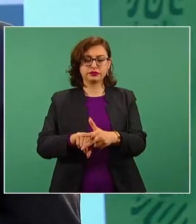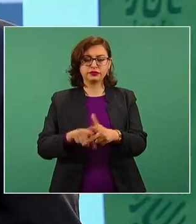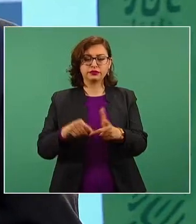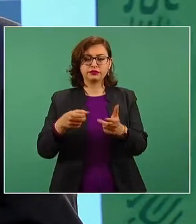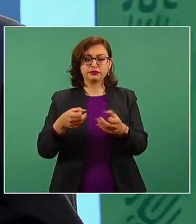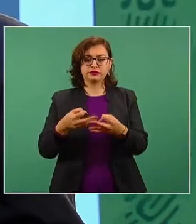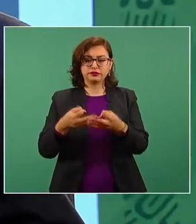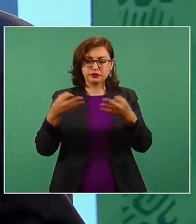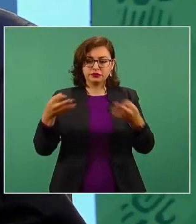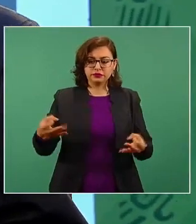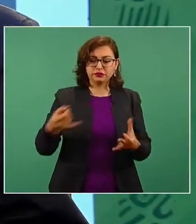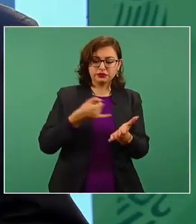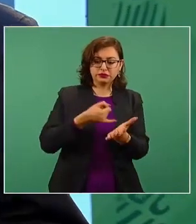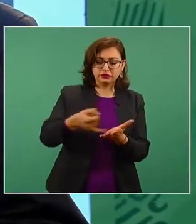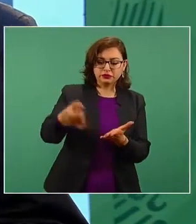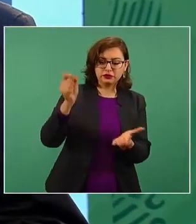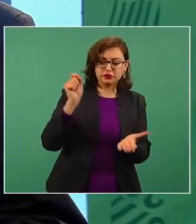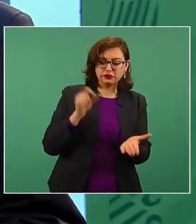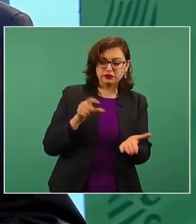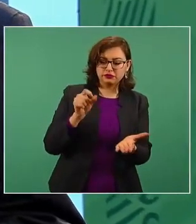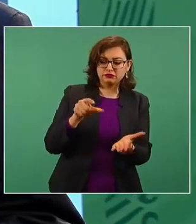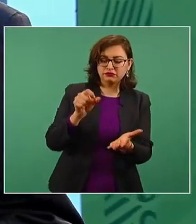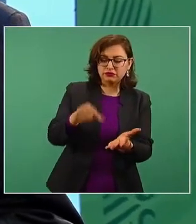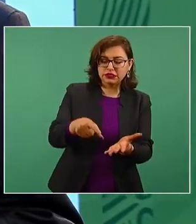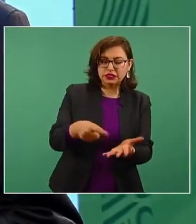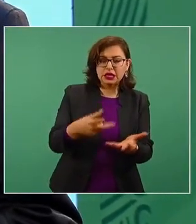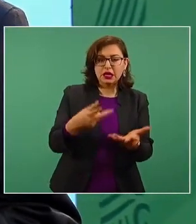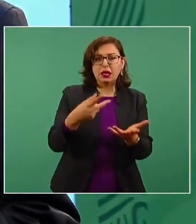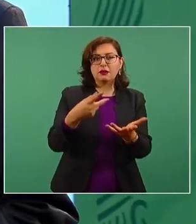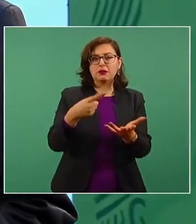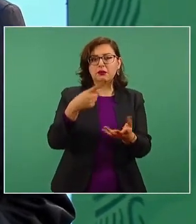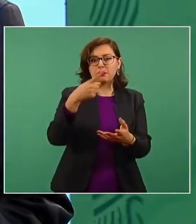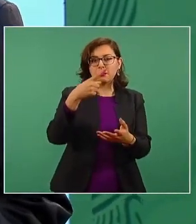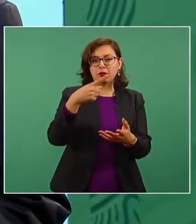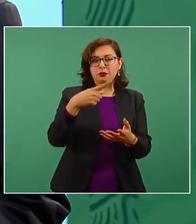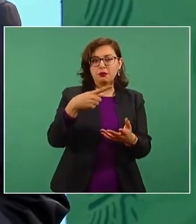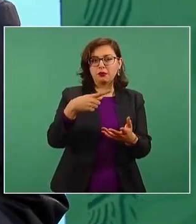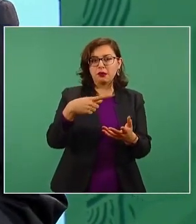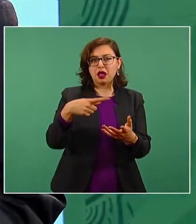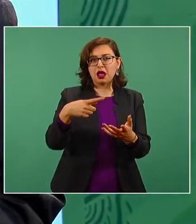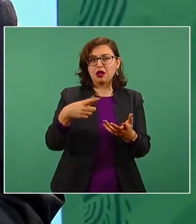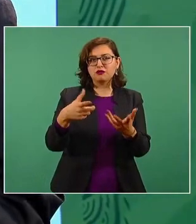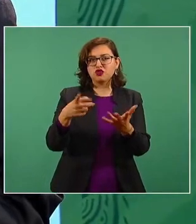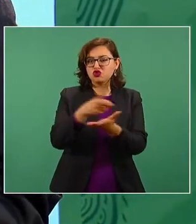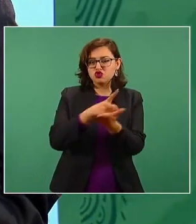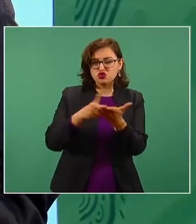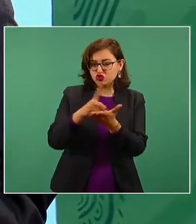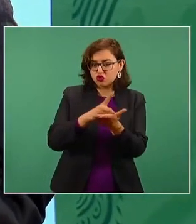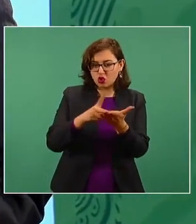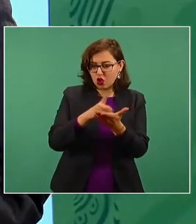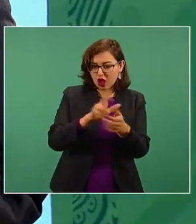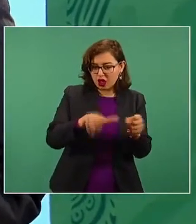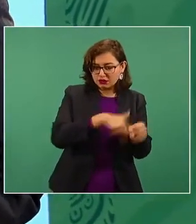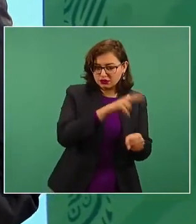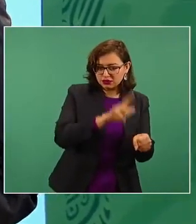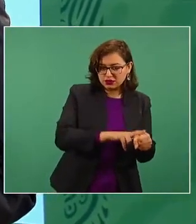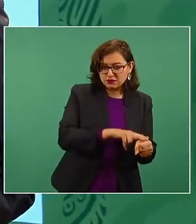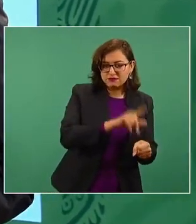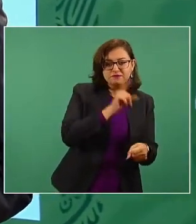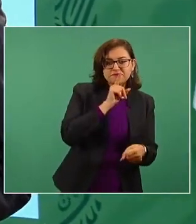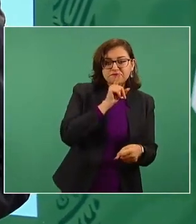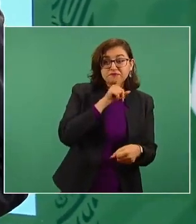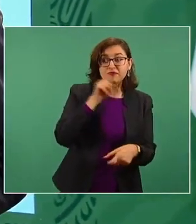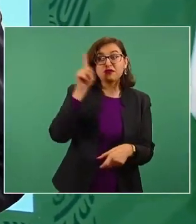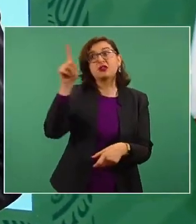utilizados para la elaboración de drogas, los químicos que llegan de